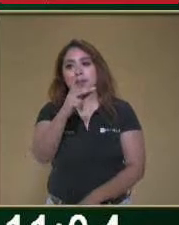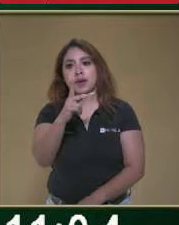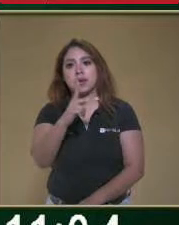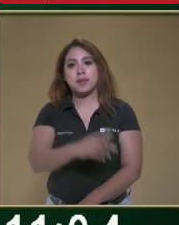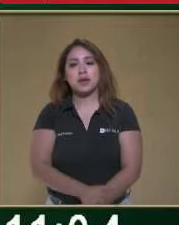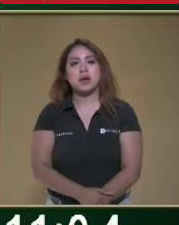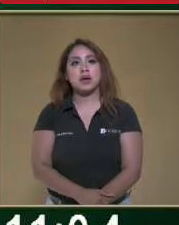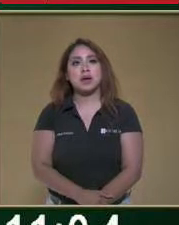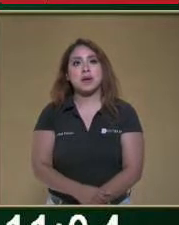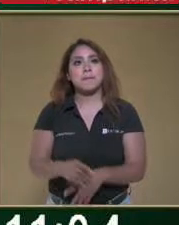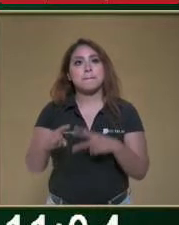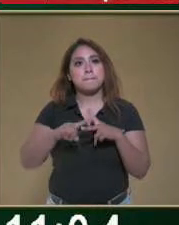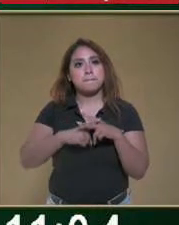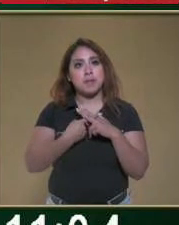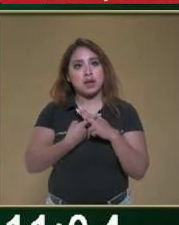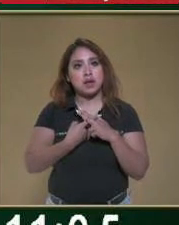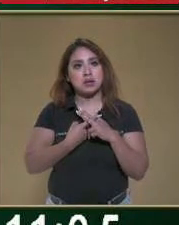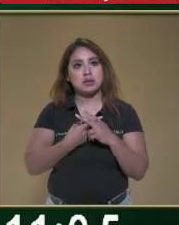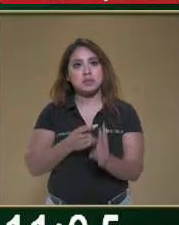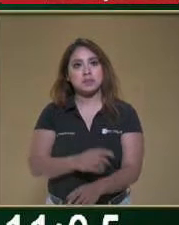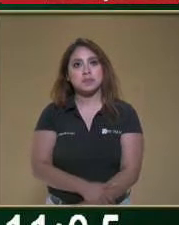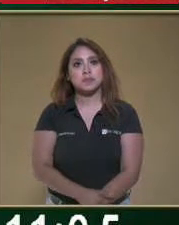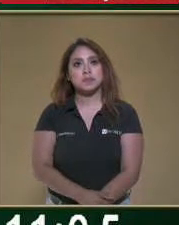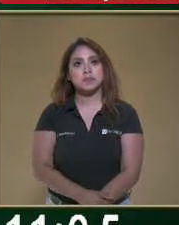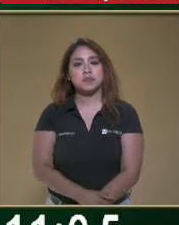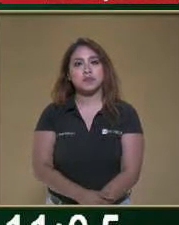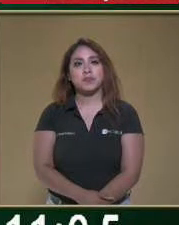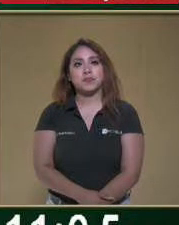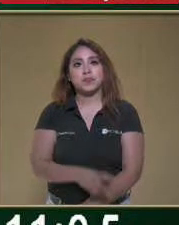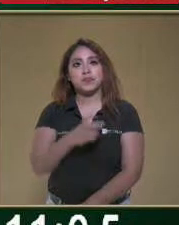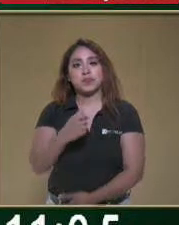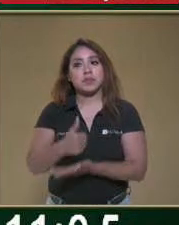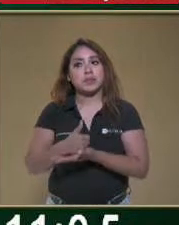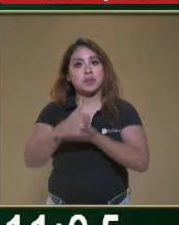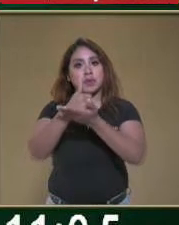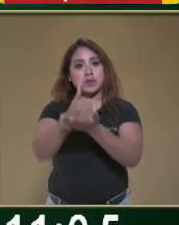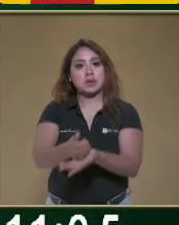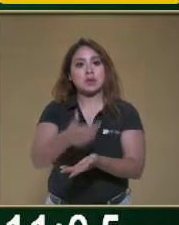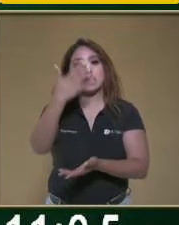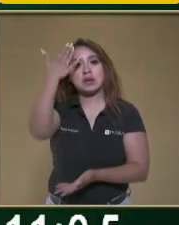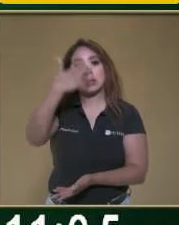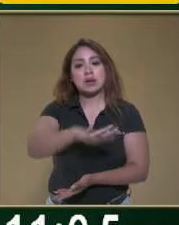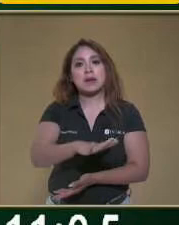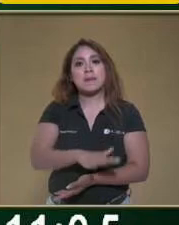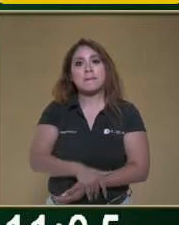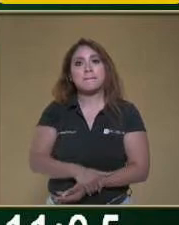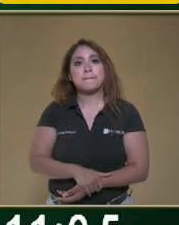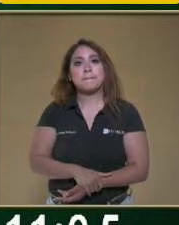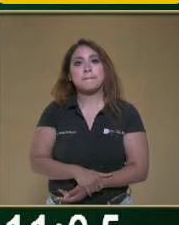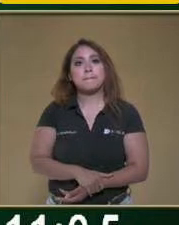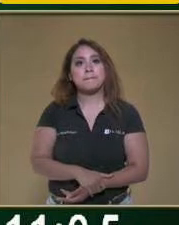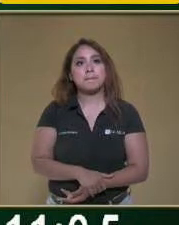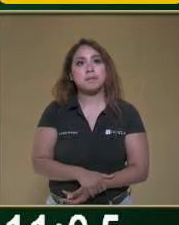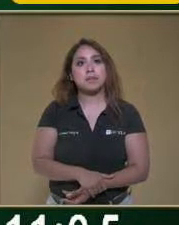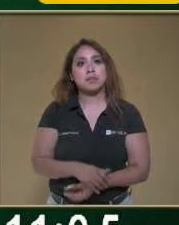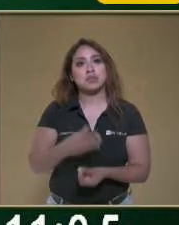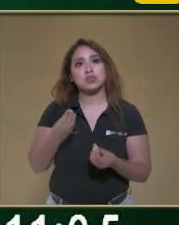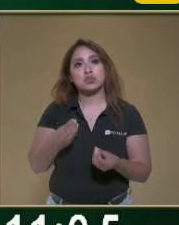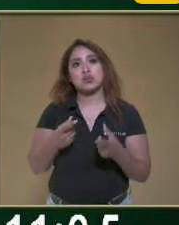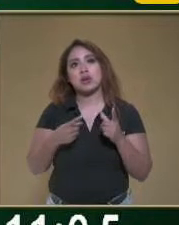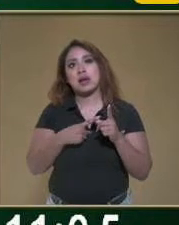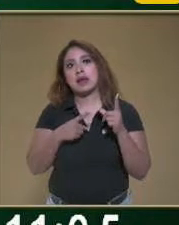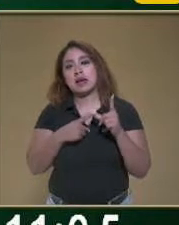que inicia con esa letra. Ese nos ayuda a saber más sobre la letra que